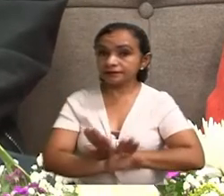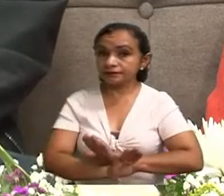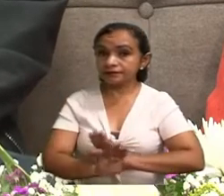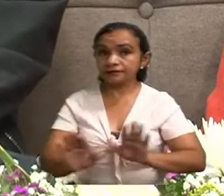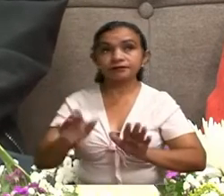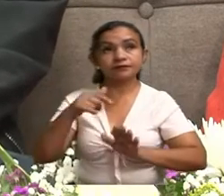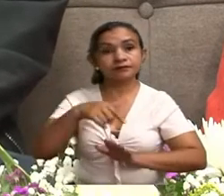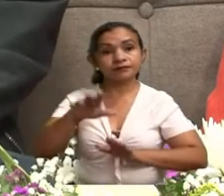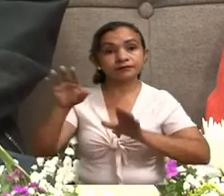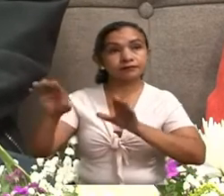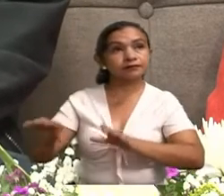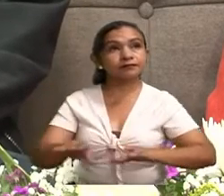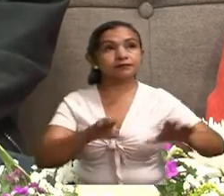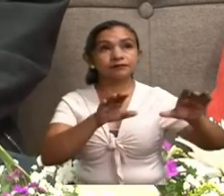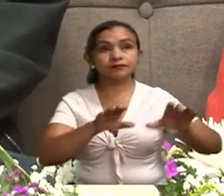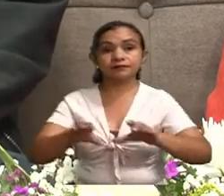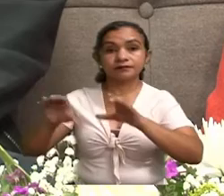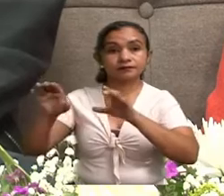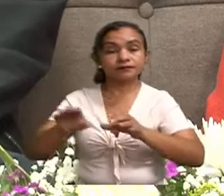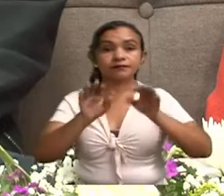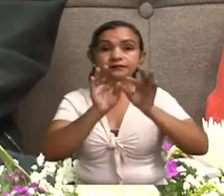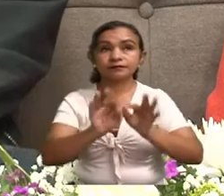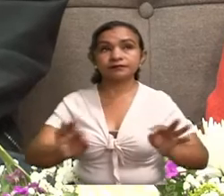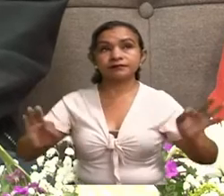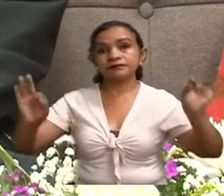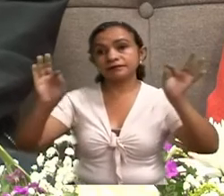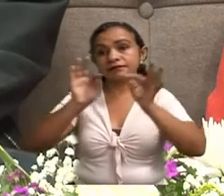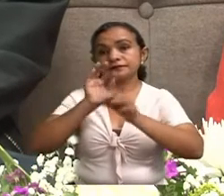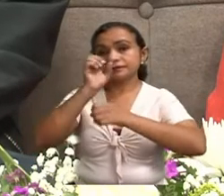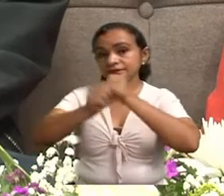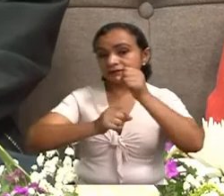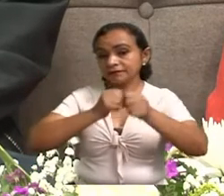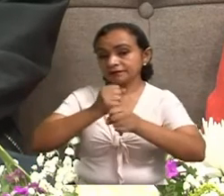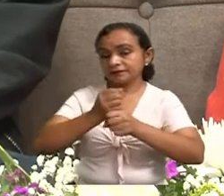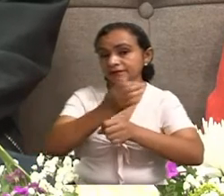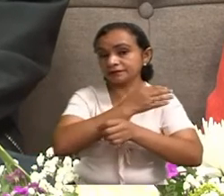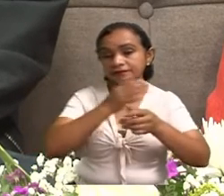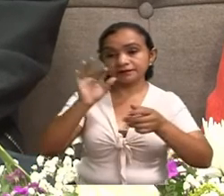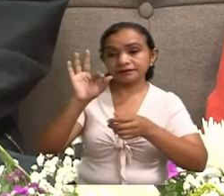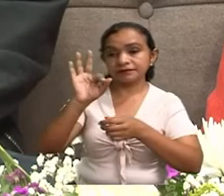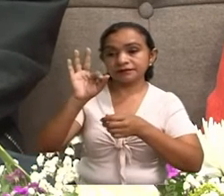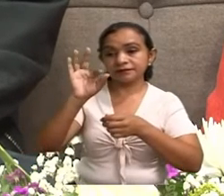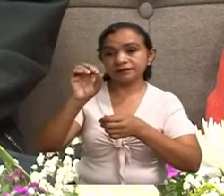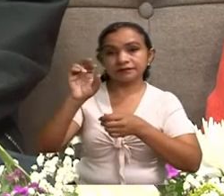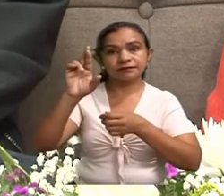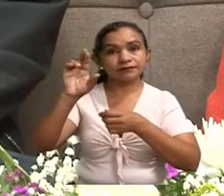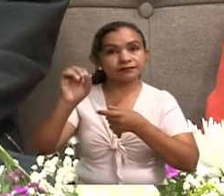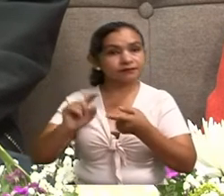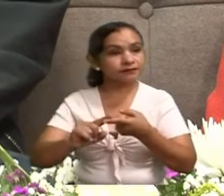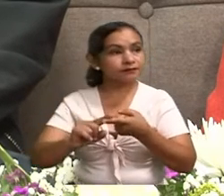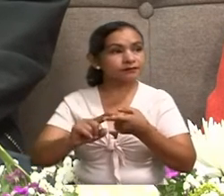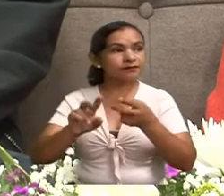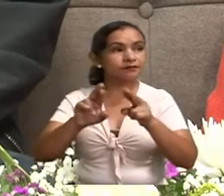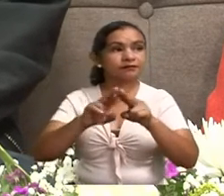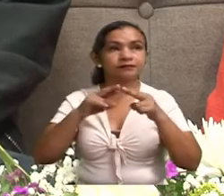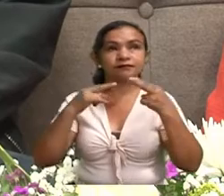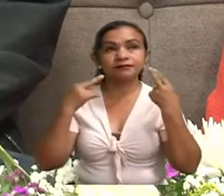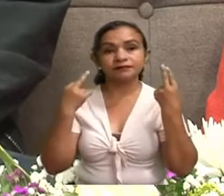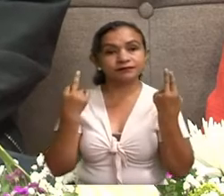este evento trascendental. Desde principios del año hemos estado haciendo foros, hemos estado haciendo encuentros a